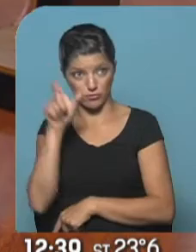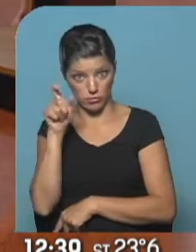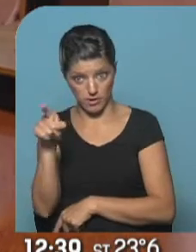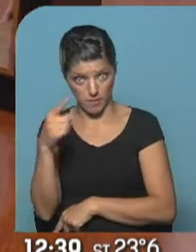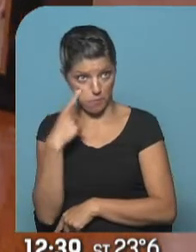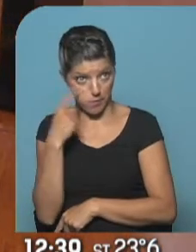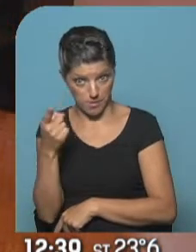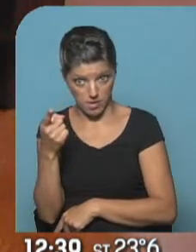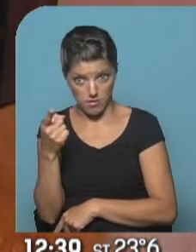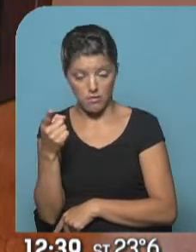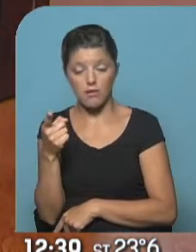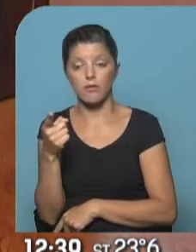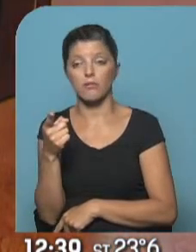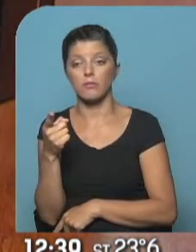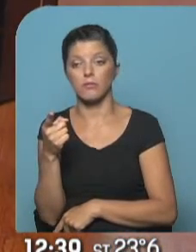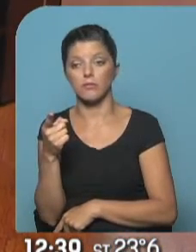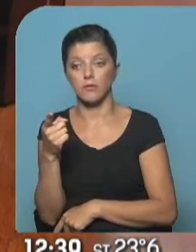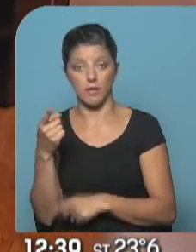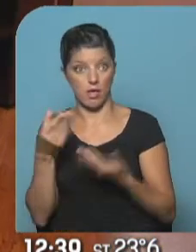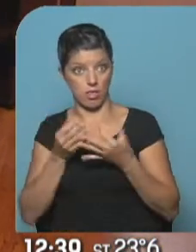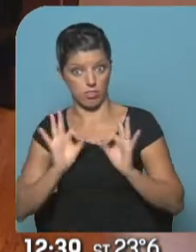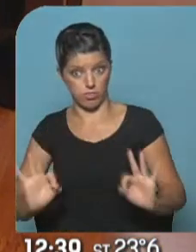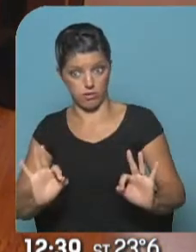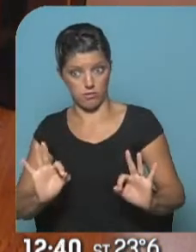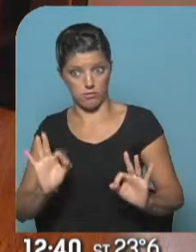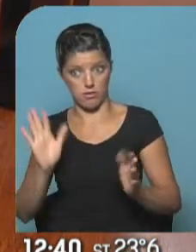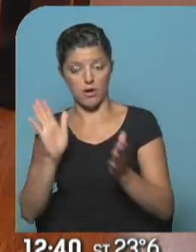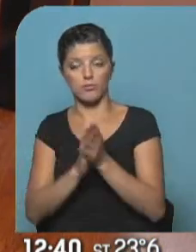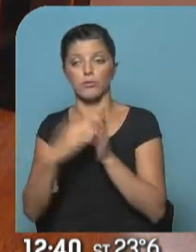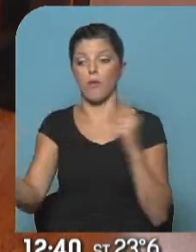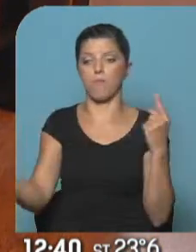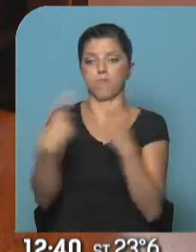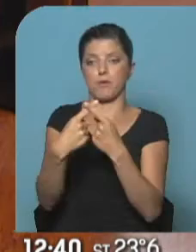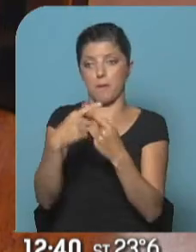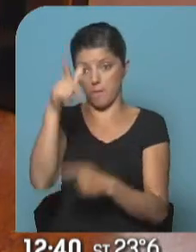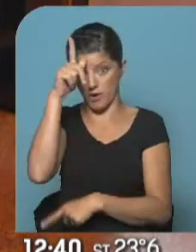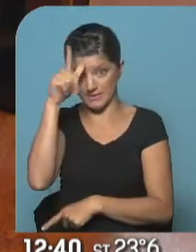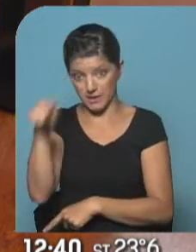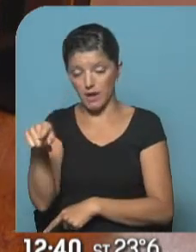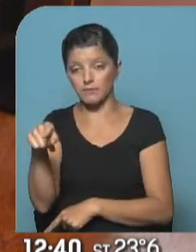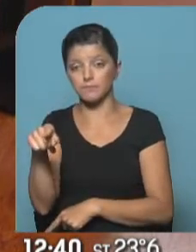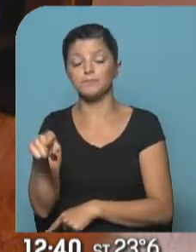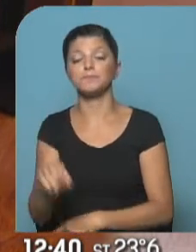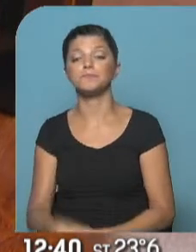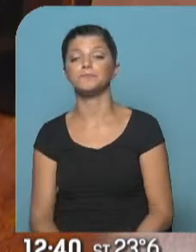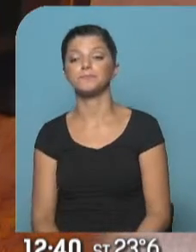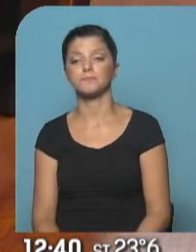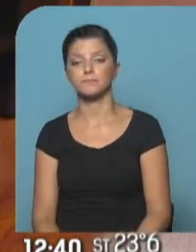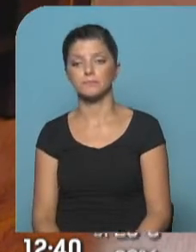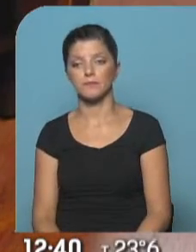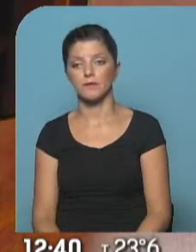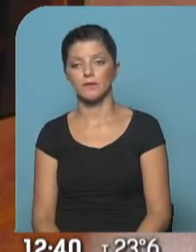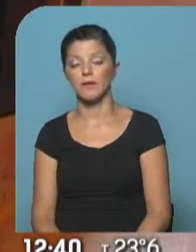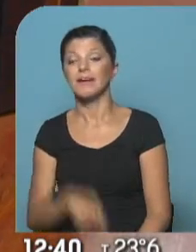porque está vivo el atacante, sobrevivió a lo que fue la refriega con las autoridades policiales, es uzbeco y